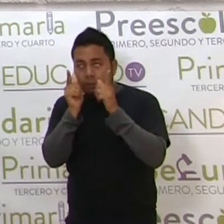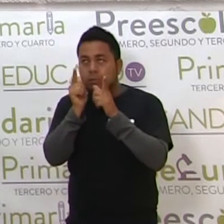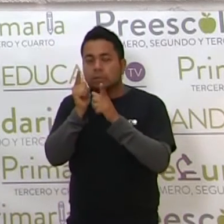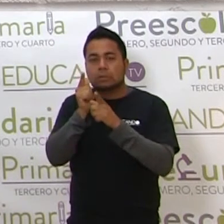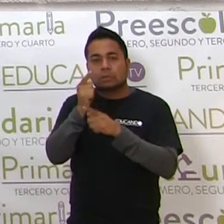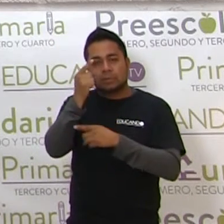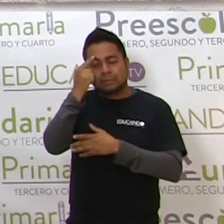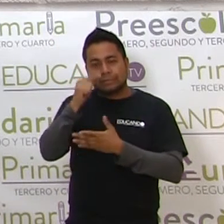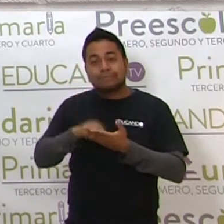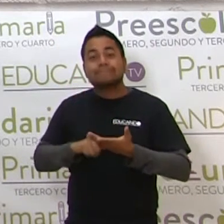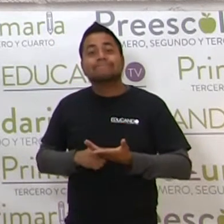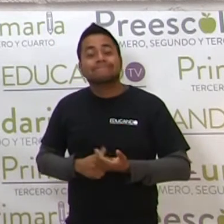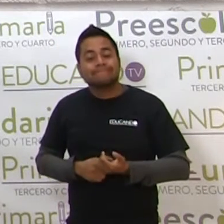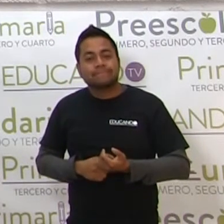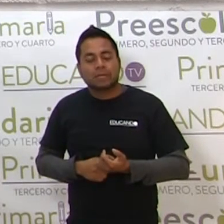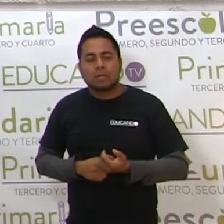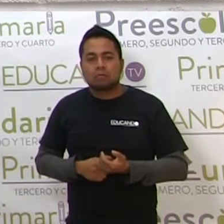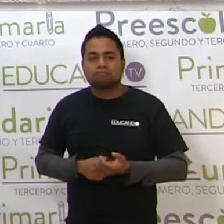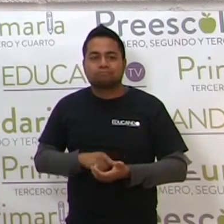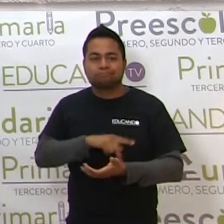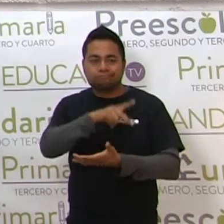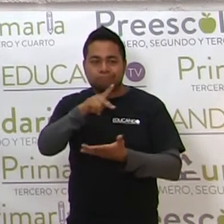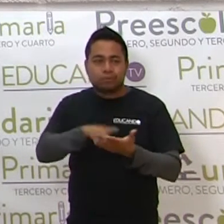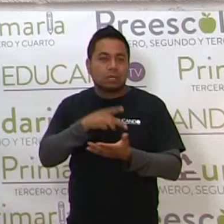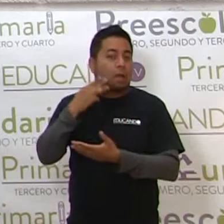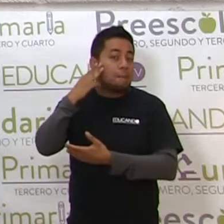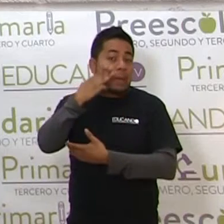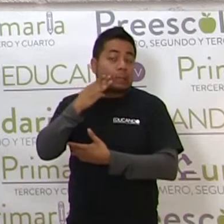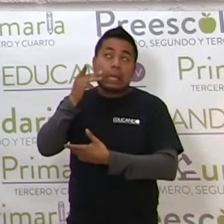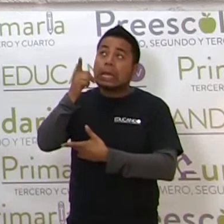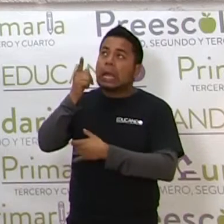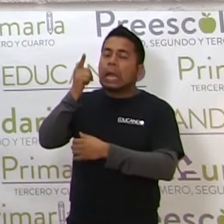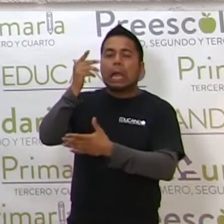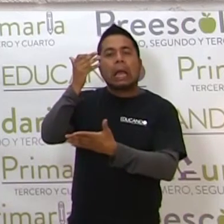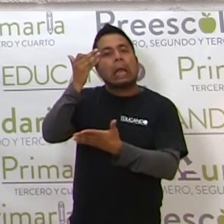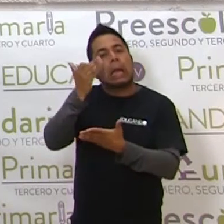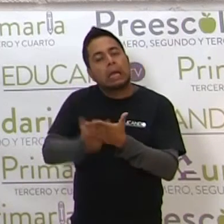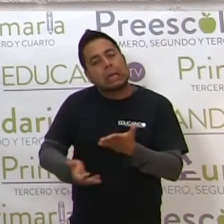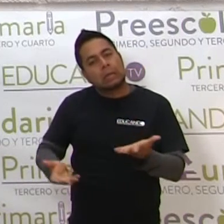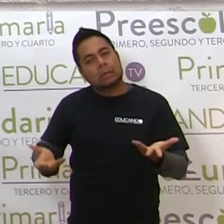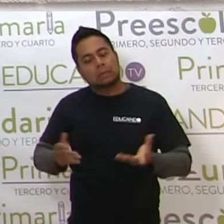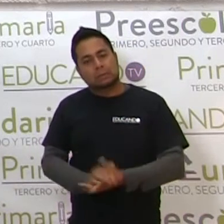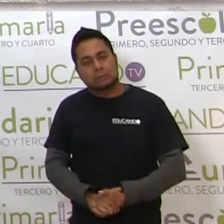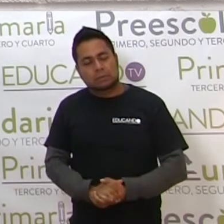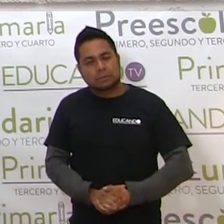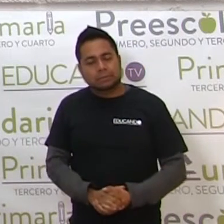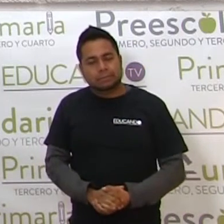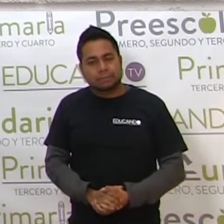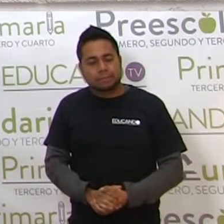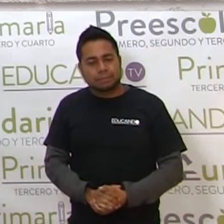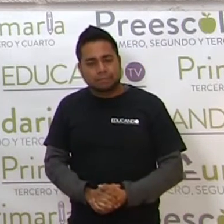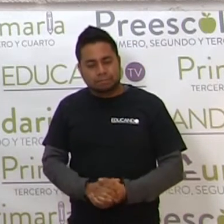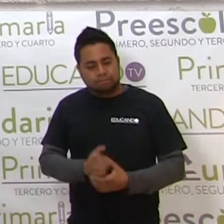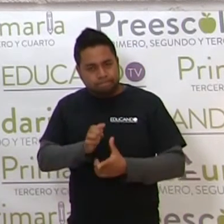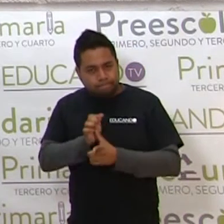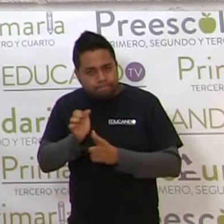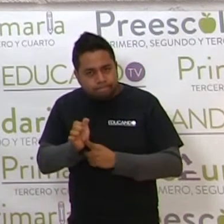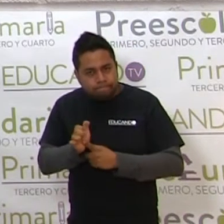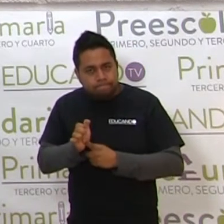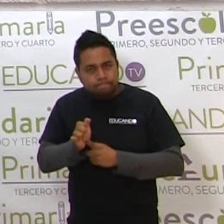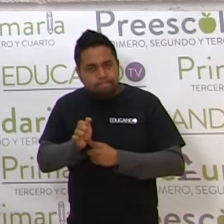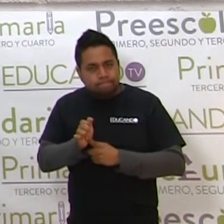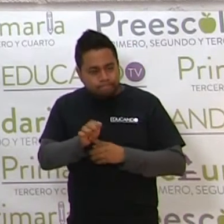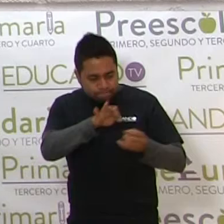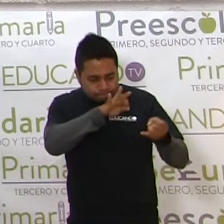qué creen faltaba una manzana de oro Entonces tocó el